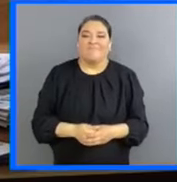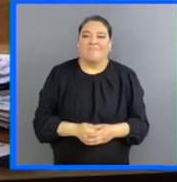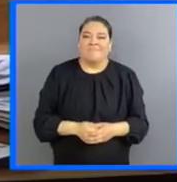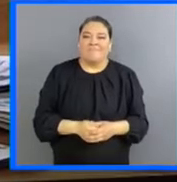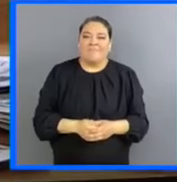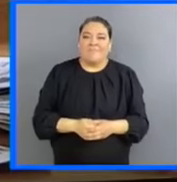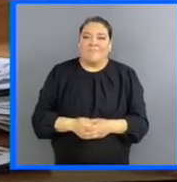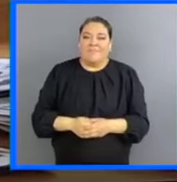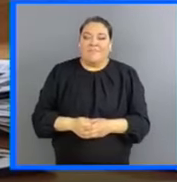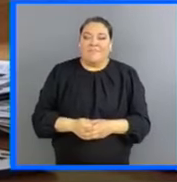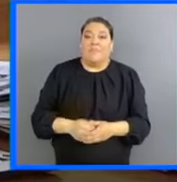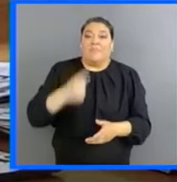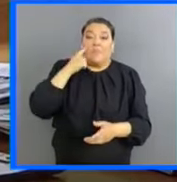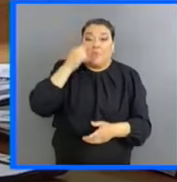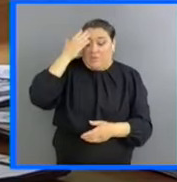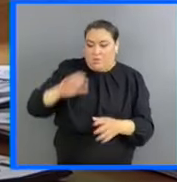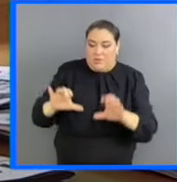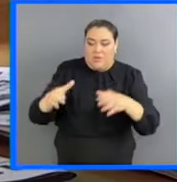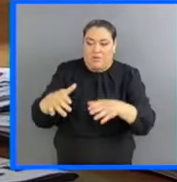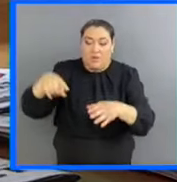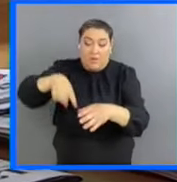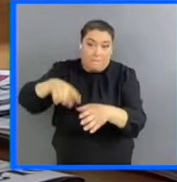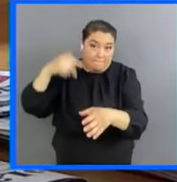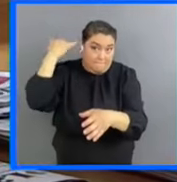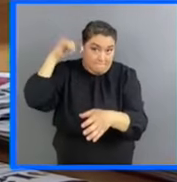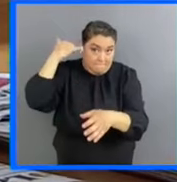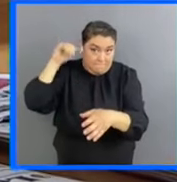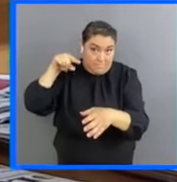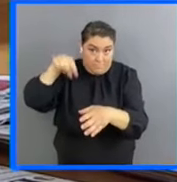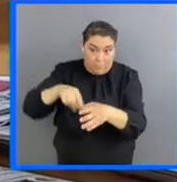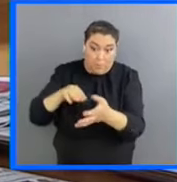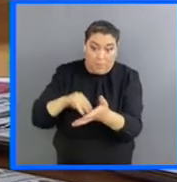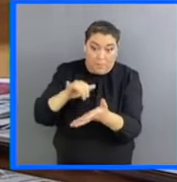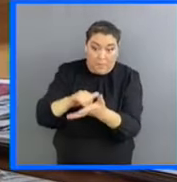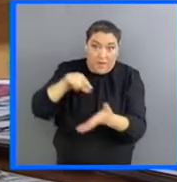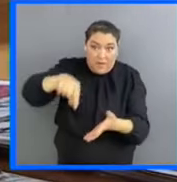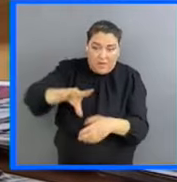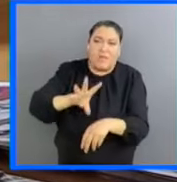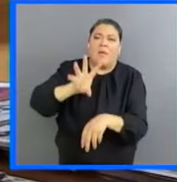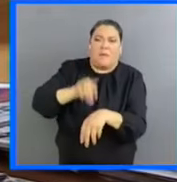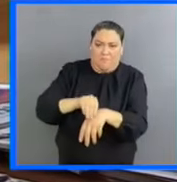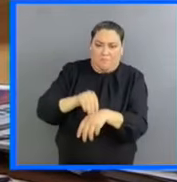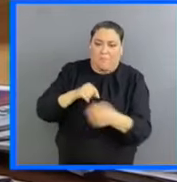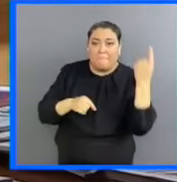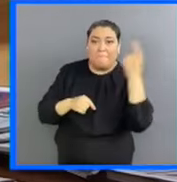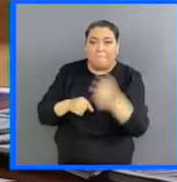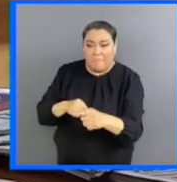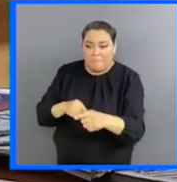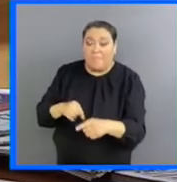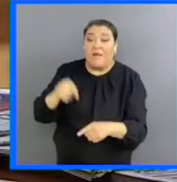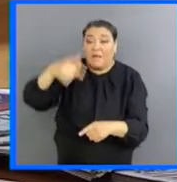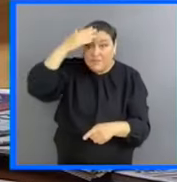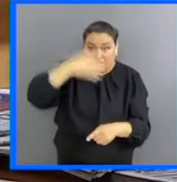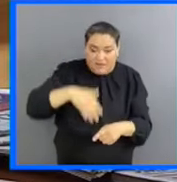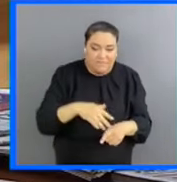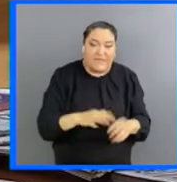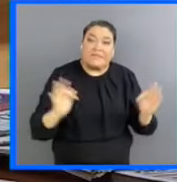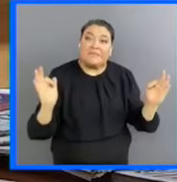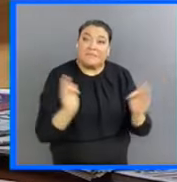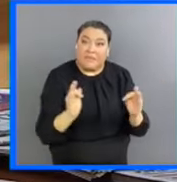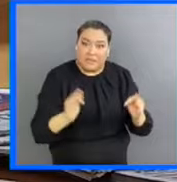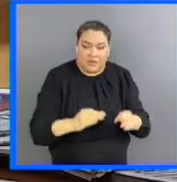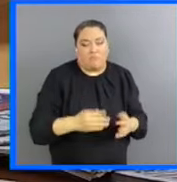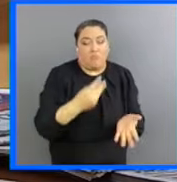Una comunidad maya en Yucatán obtuvo una suspensión provisional que ordena que una granja porcícola deje de operar por